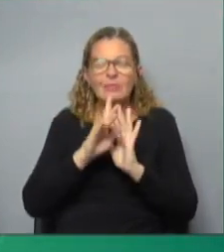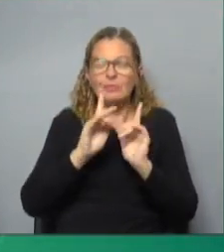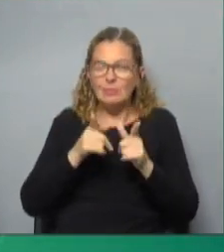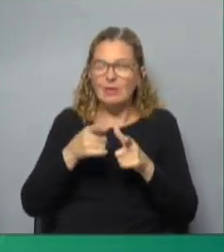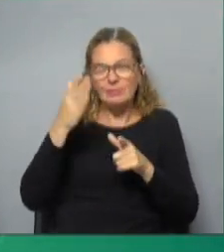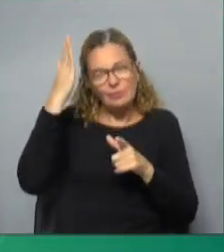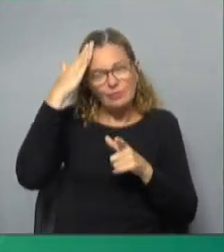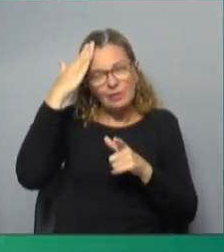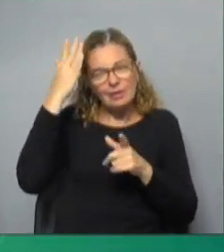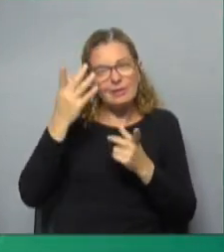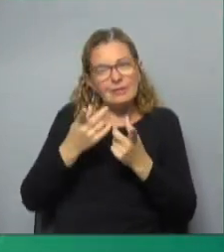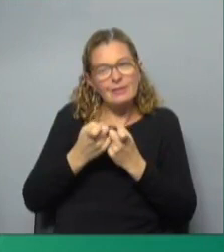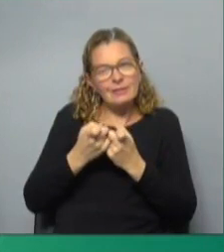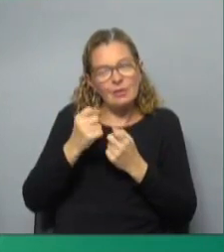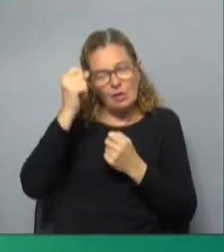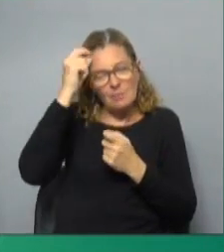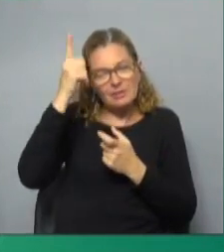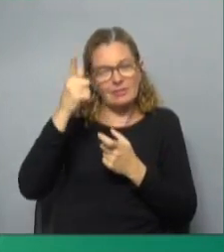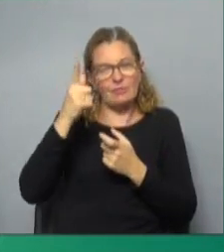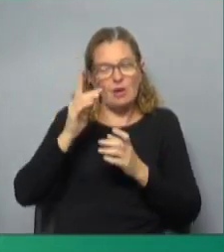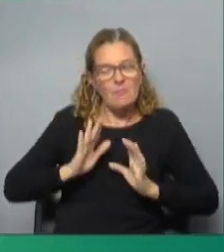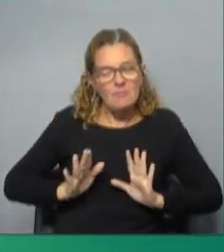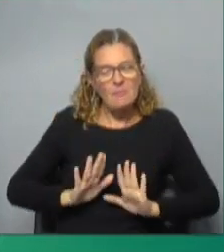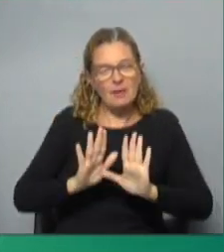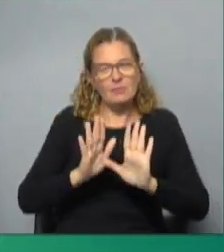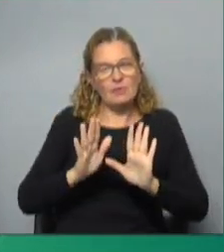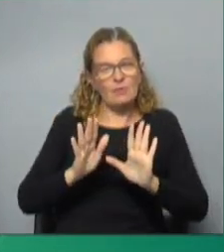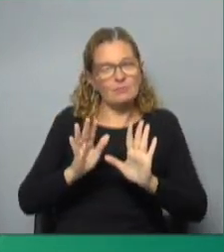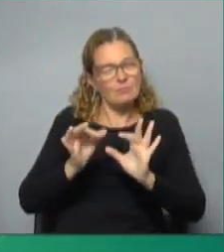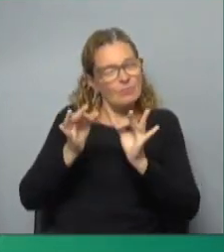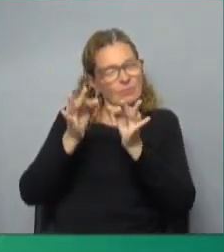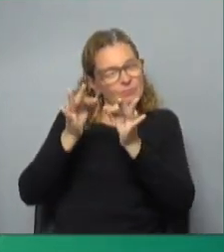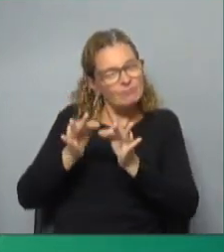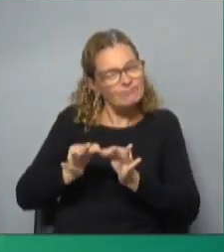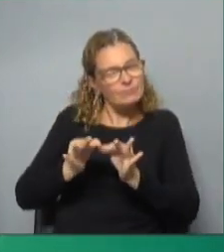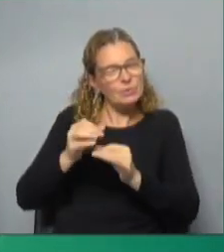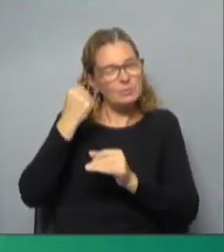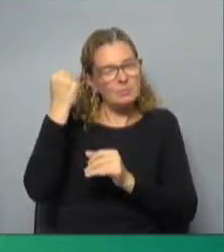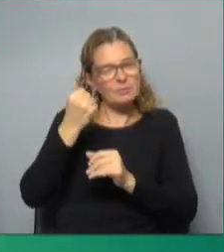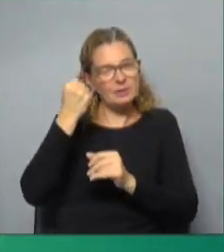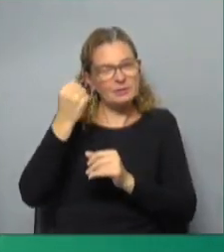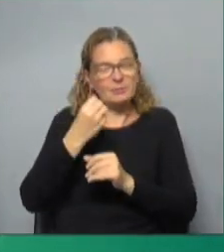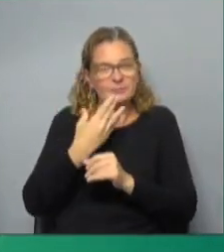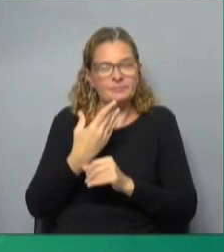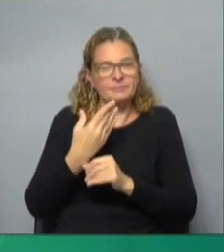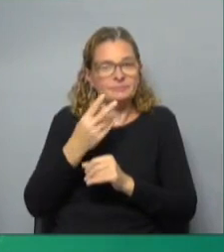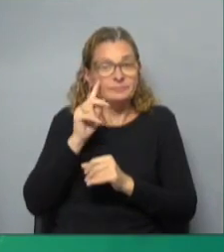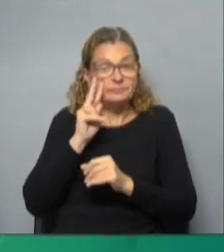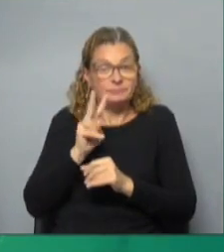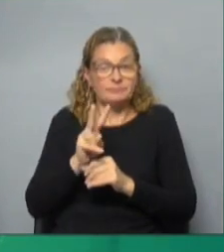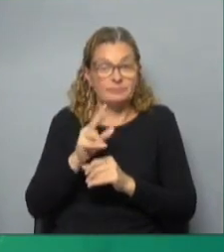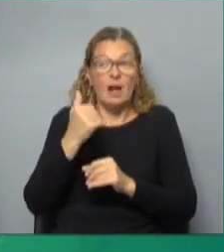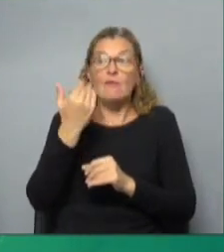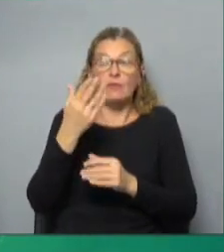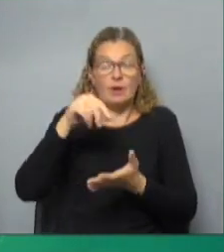es necesario una capacitación muy muy importante porque bueno lo he visto en el